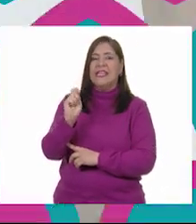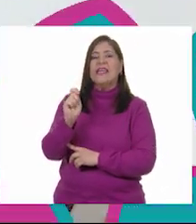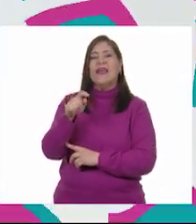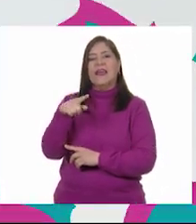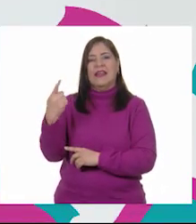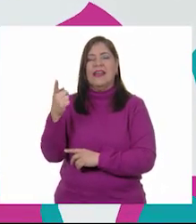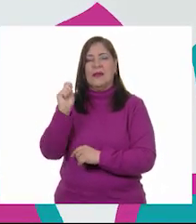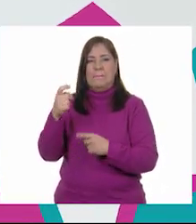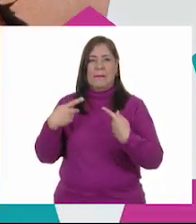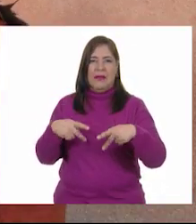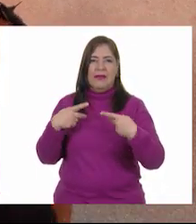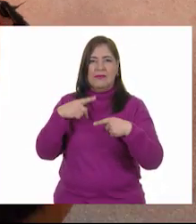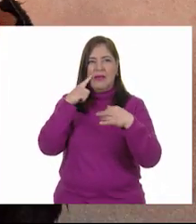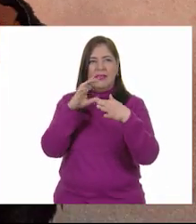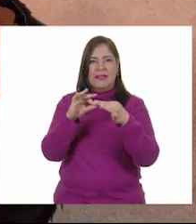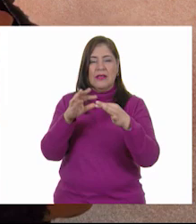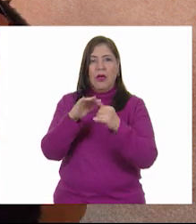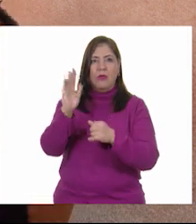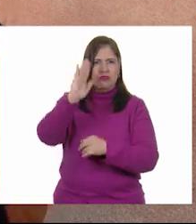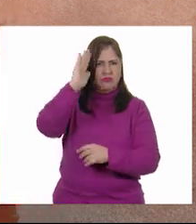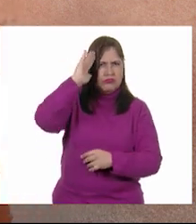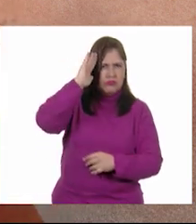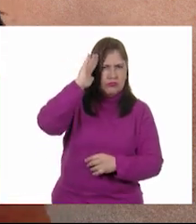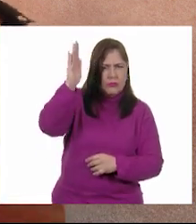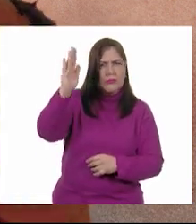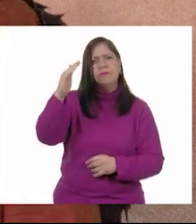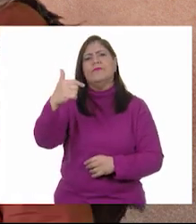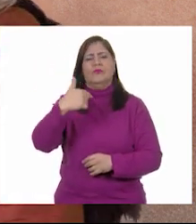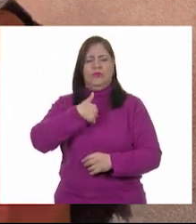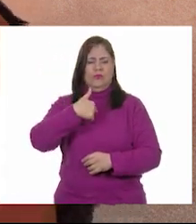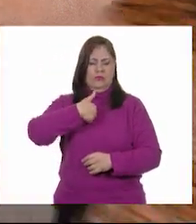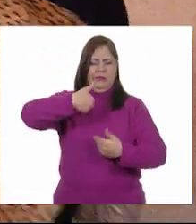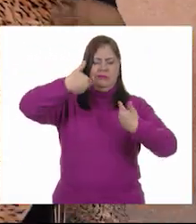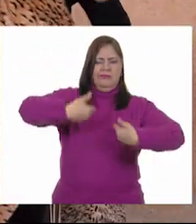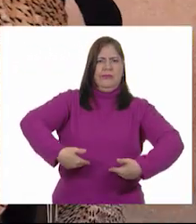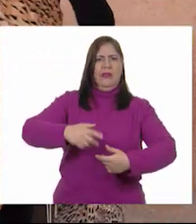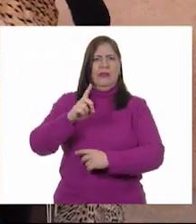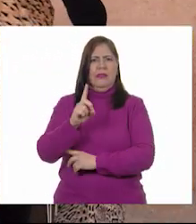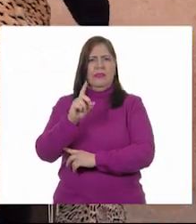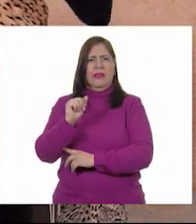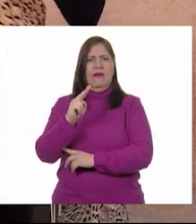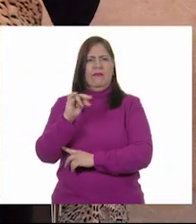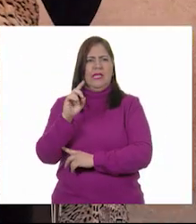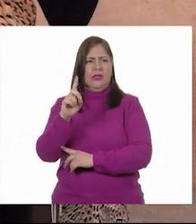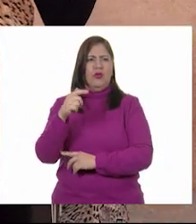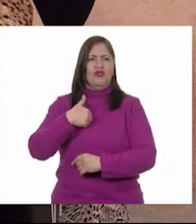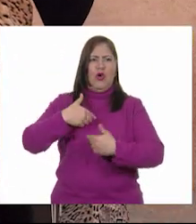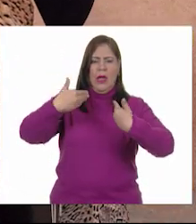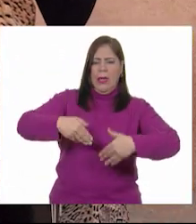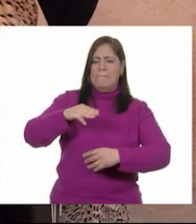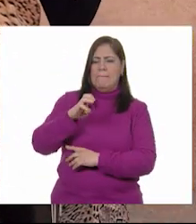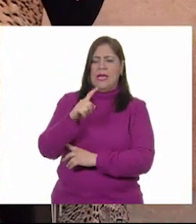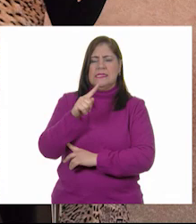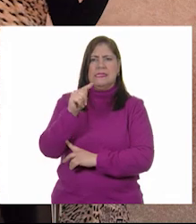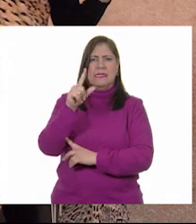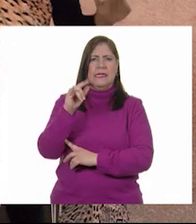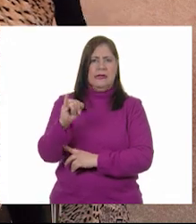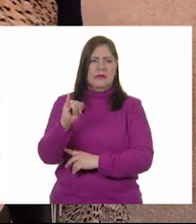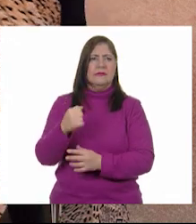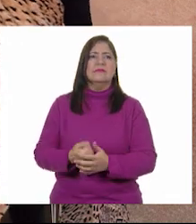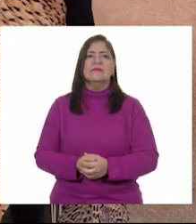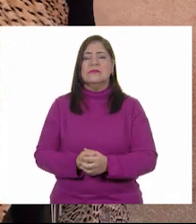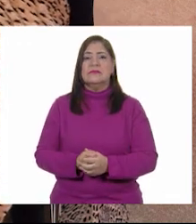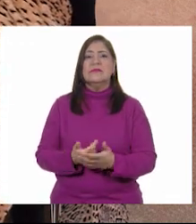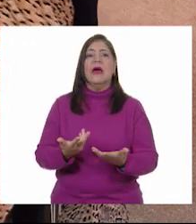¡Adelante! Hola a todos. Yo ser David. Y yo ser Mesli. Y